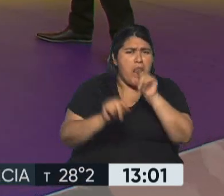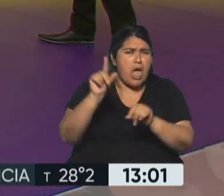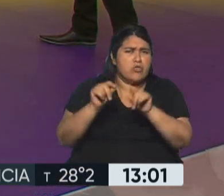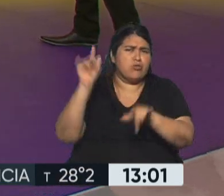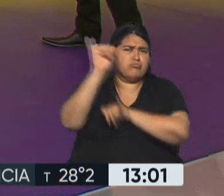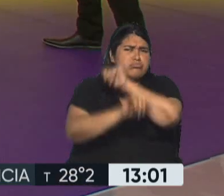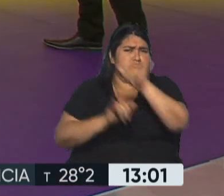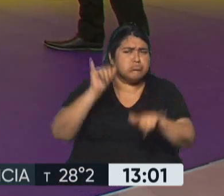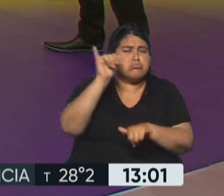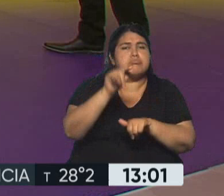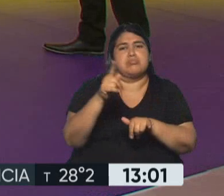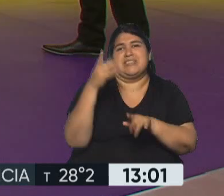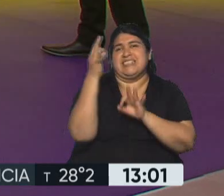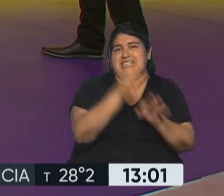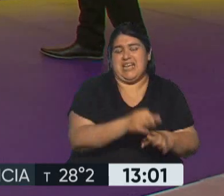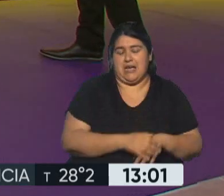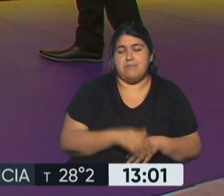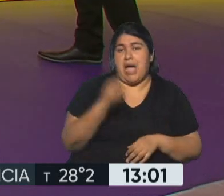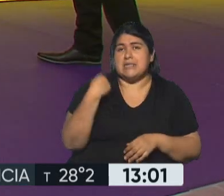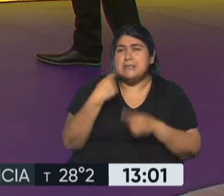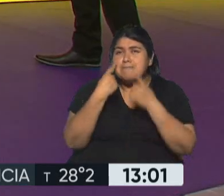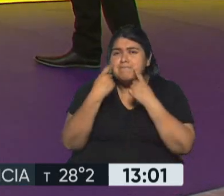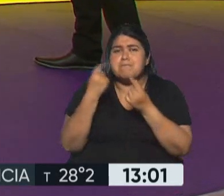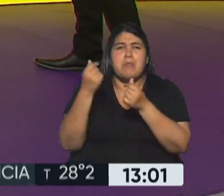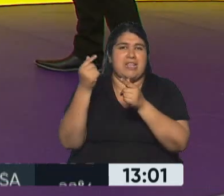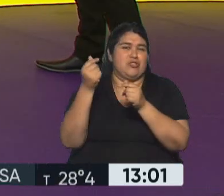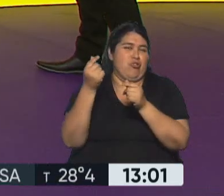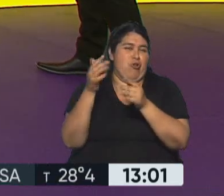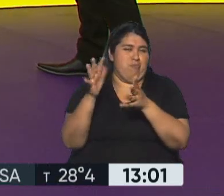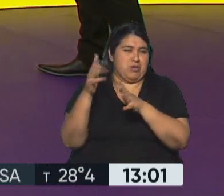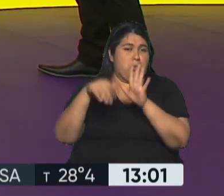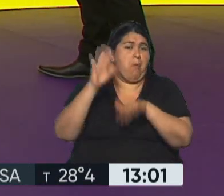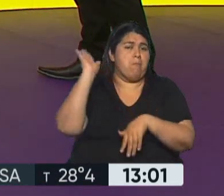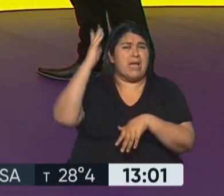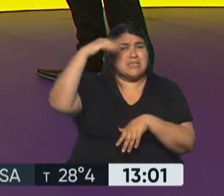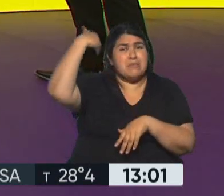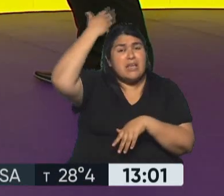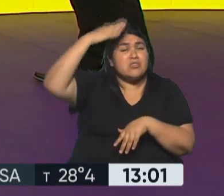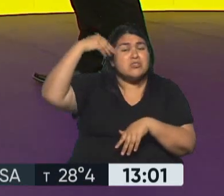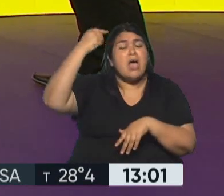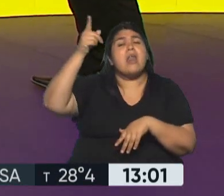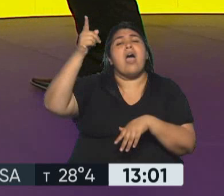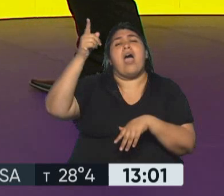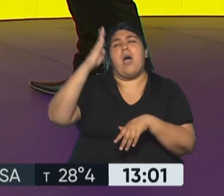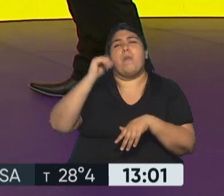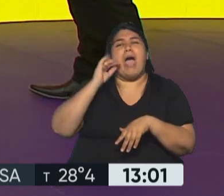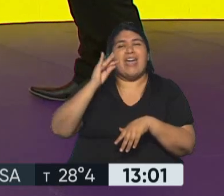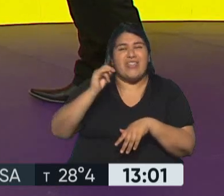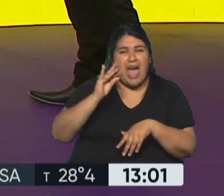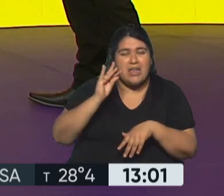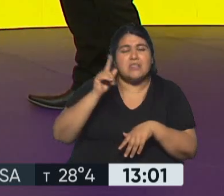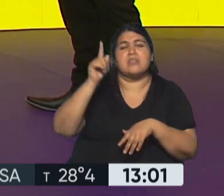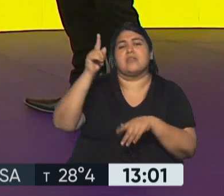su frecuencia. El otro día estaba revisando y hay muchos vuelos sobre todo desde Emiratos Árabes, pero también desde Bagdad y desde otros países